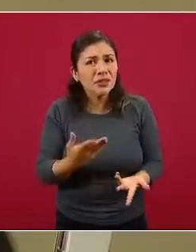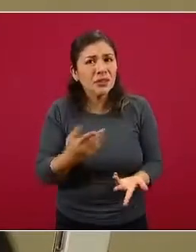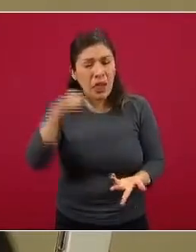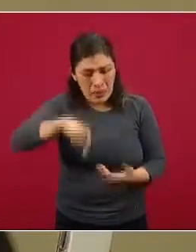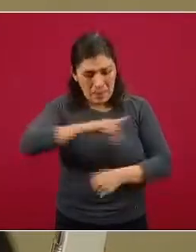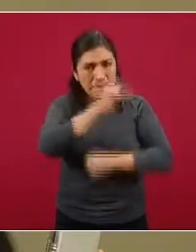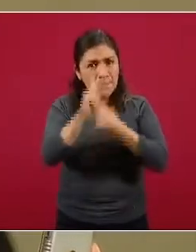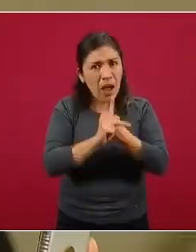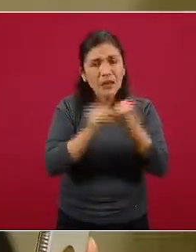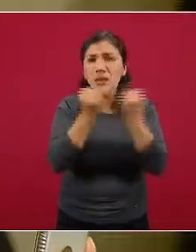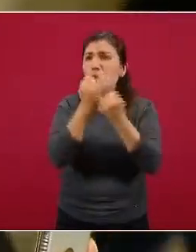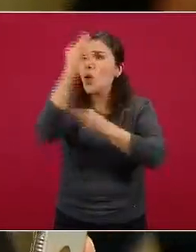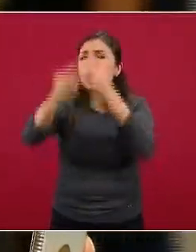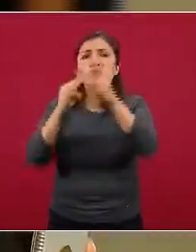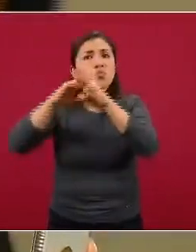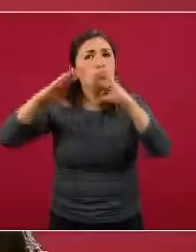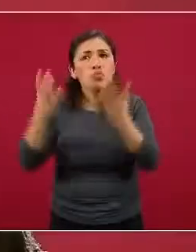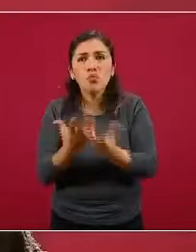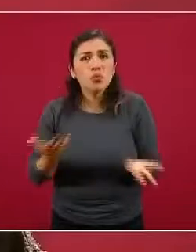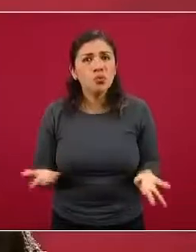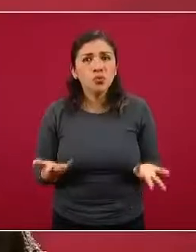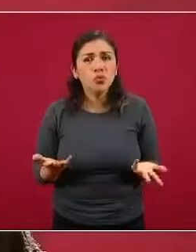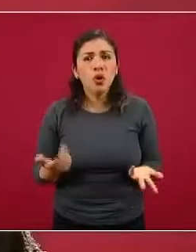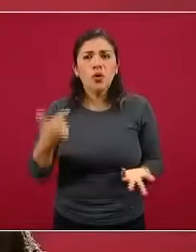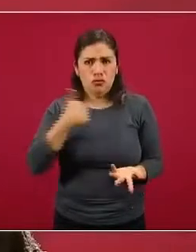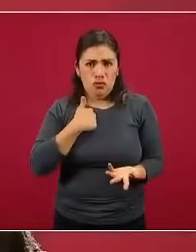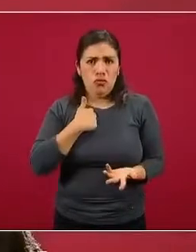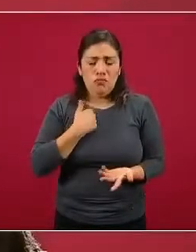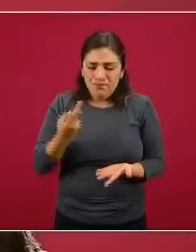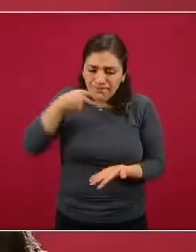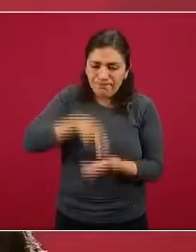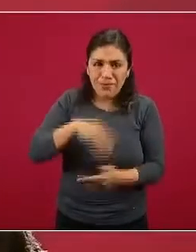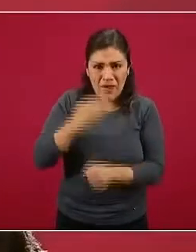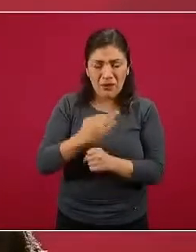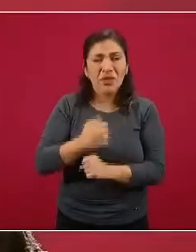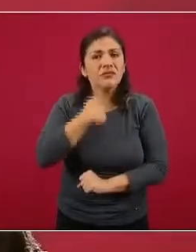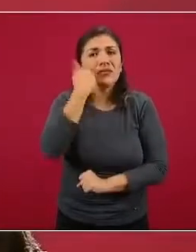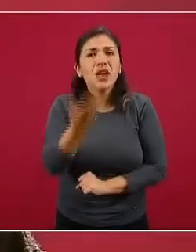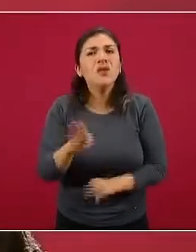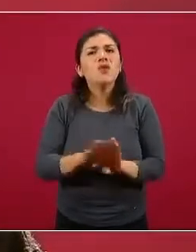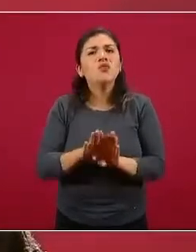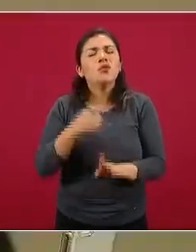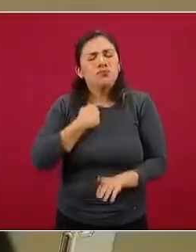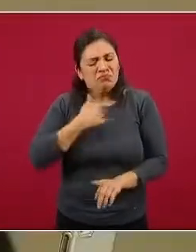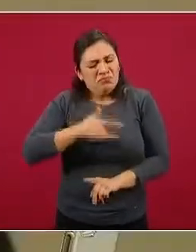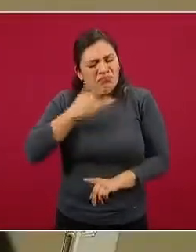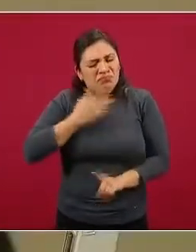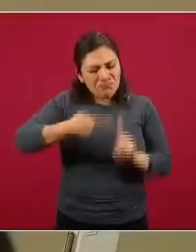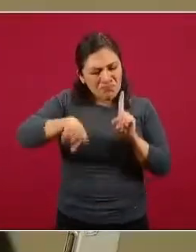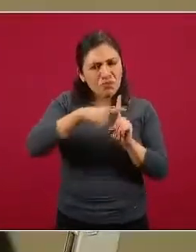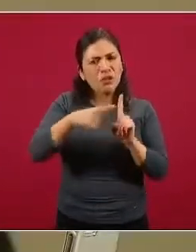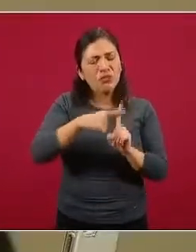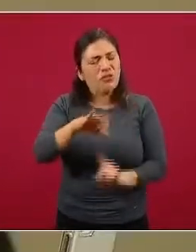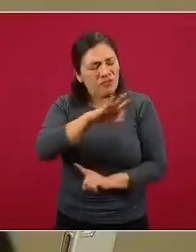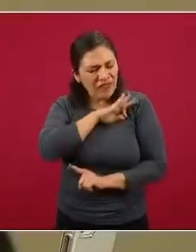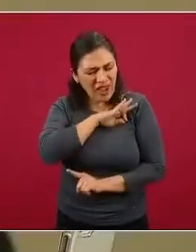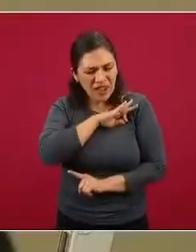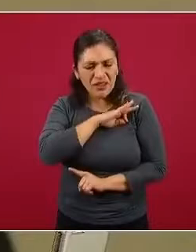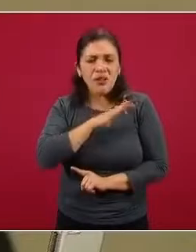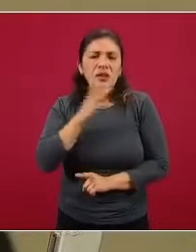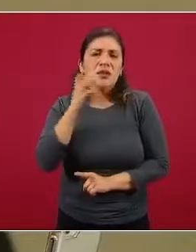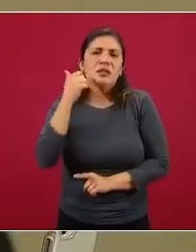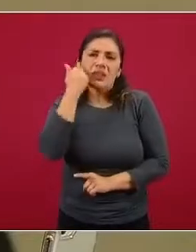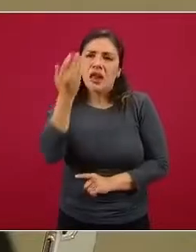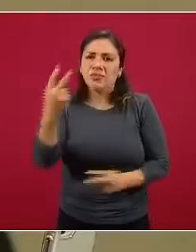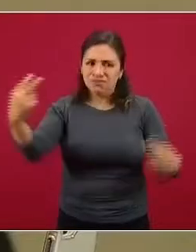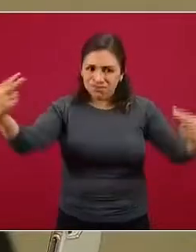para nuestro país, sino para el mundo. Yo vengo con un espíritu muy positivo, esperanzador, de llamar